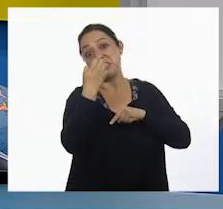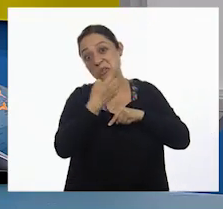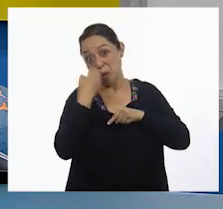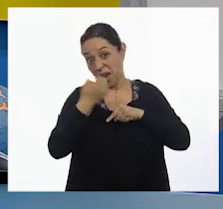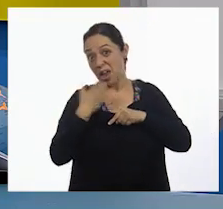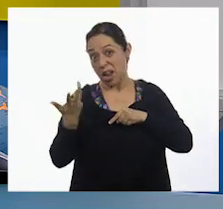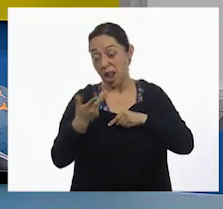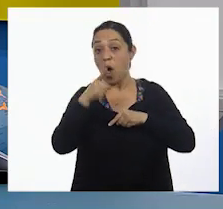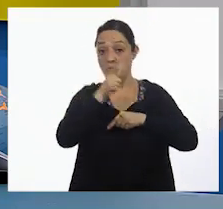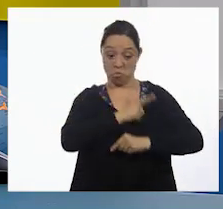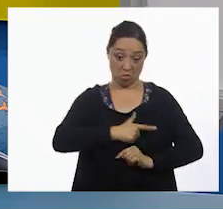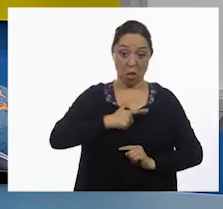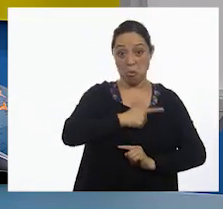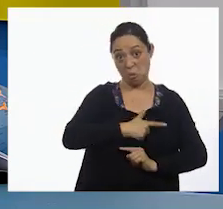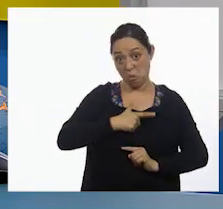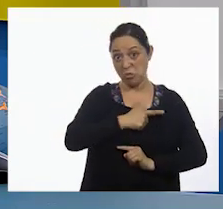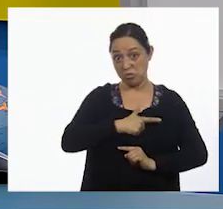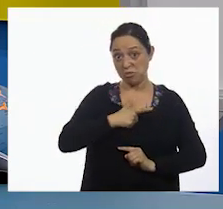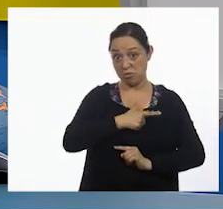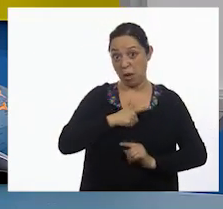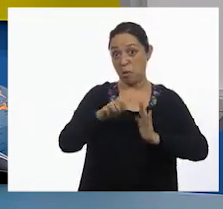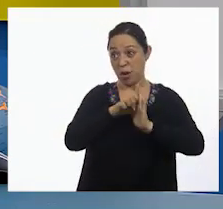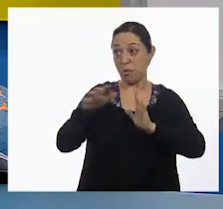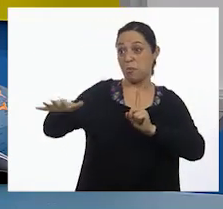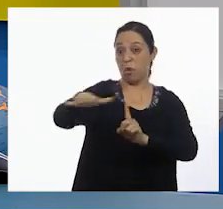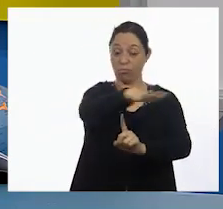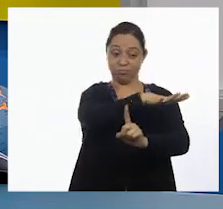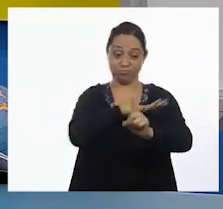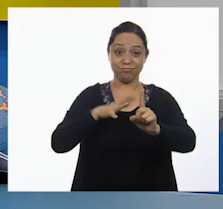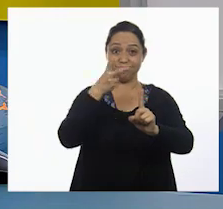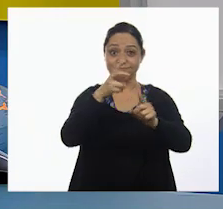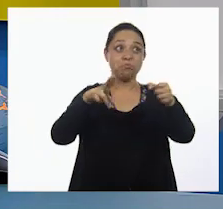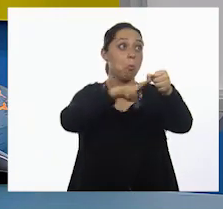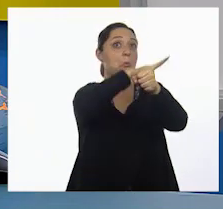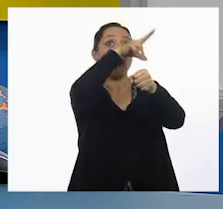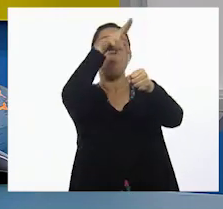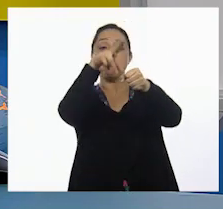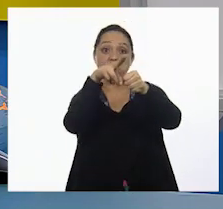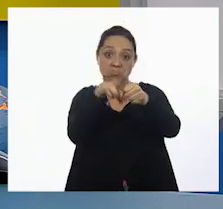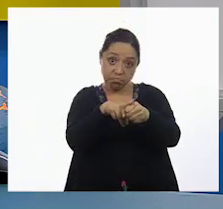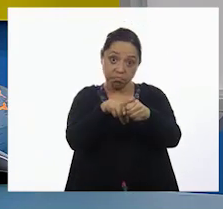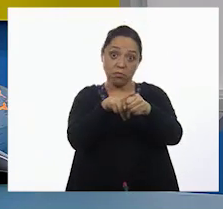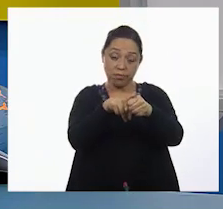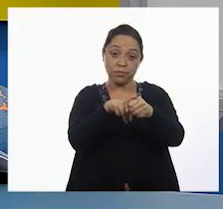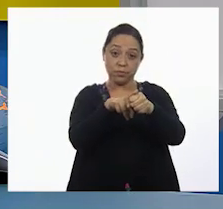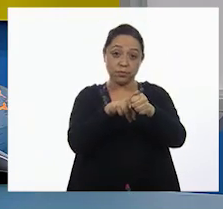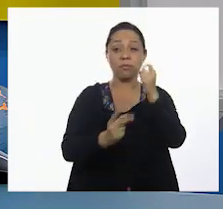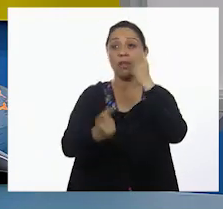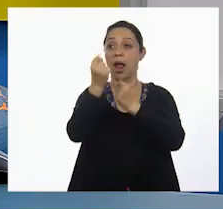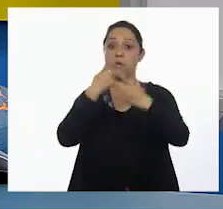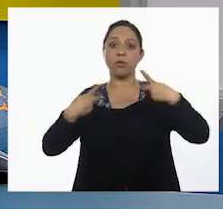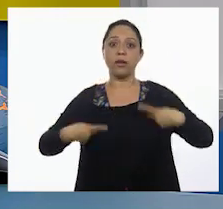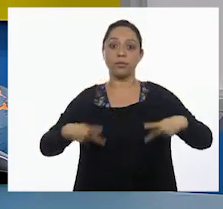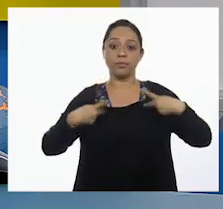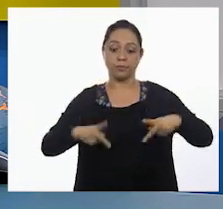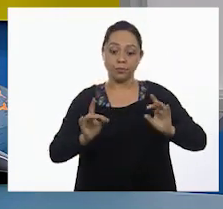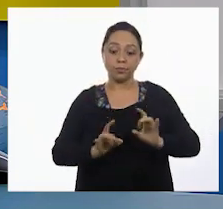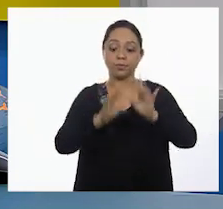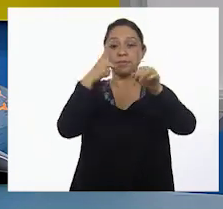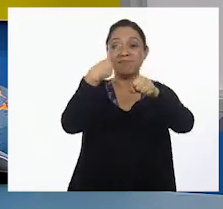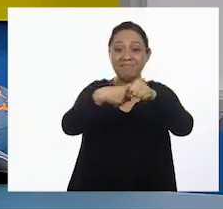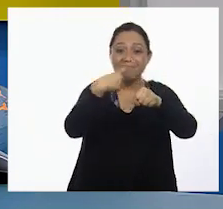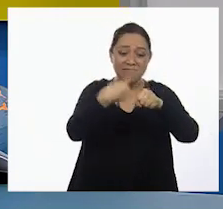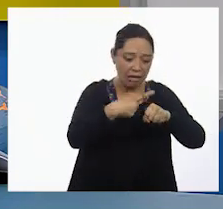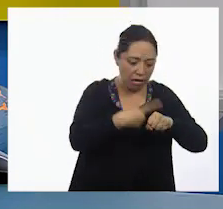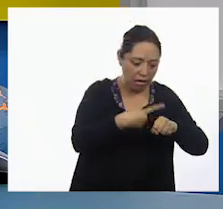porque nos gusta, como decía María, el entorno es muy natural. Inclusive hay gente que debido a enfermedades tiene que cambiar